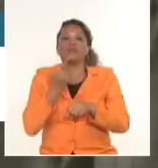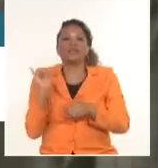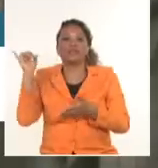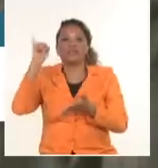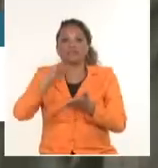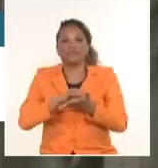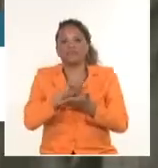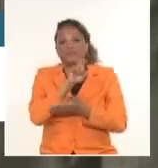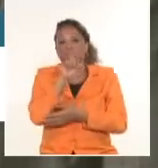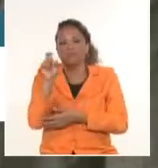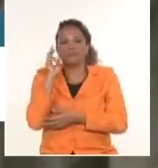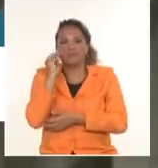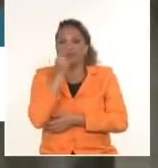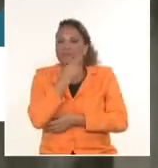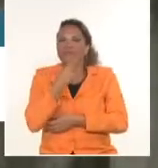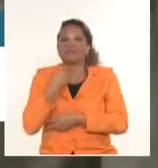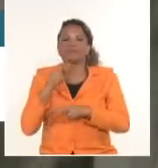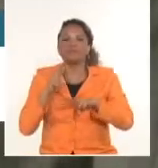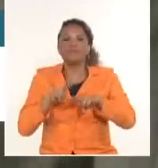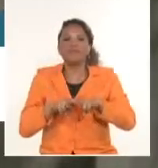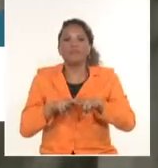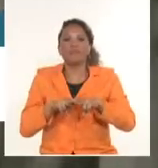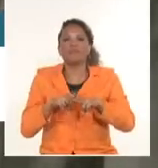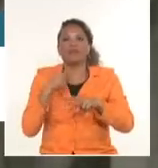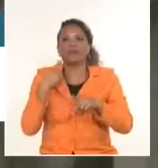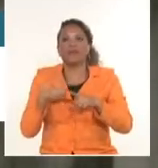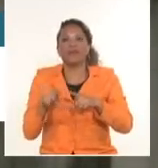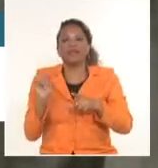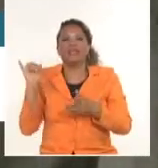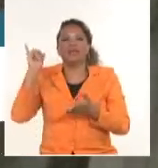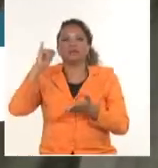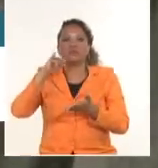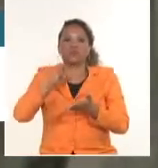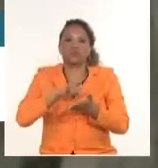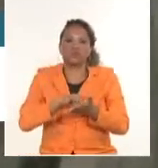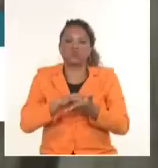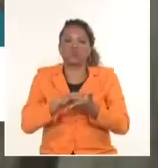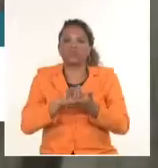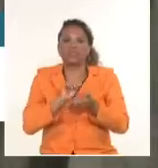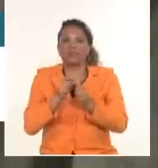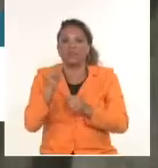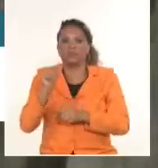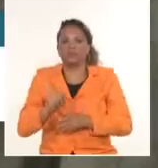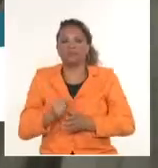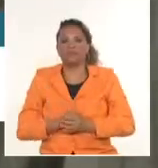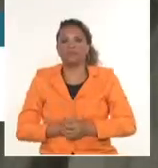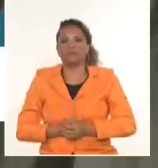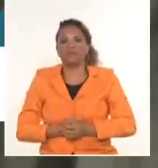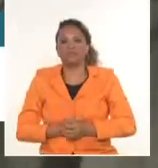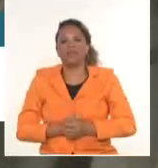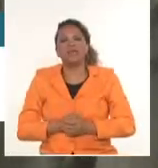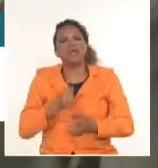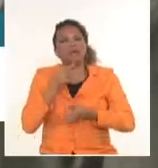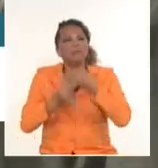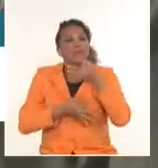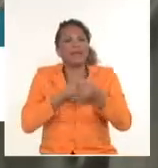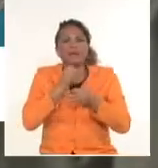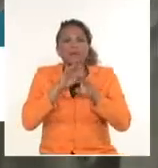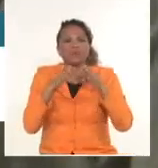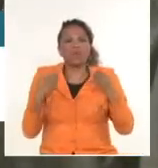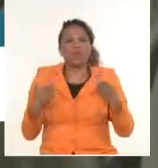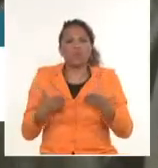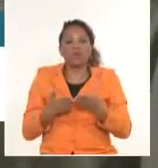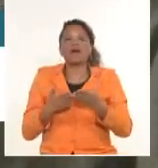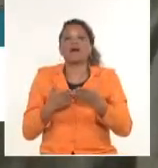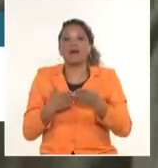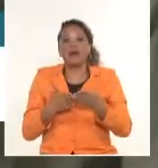José Martí de La Habana a propósito de la llegada de la delegación cubana a la patria. Y daba toda esta introducción, Lady, porque